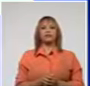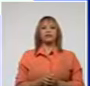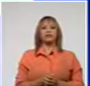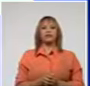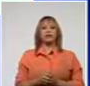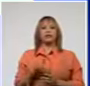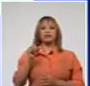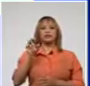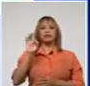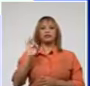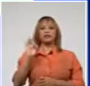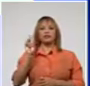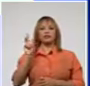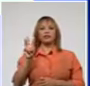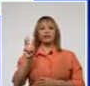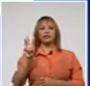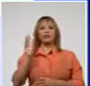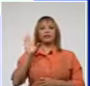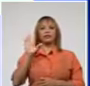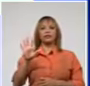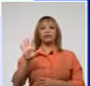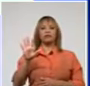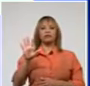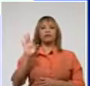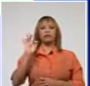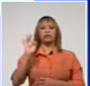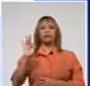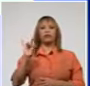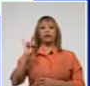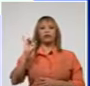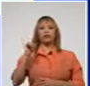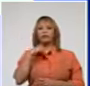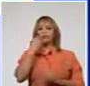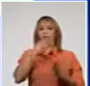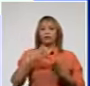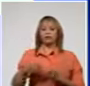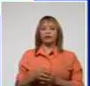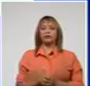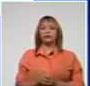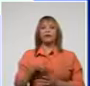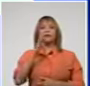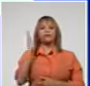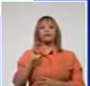183.598 fallecidos. Brasil con